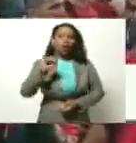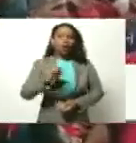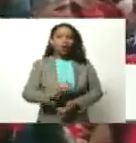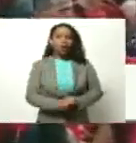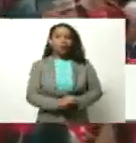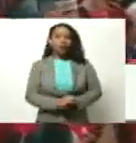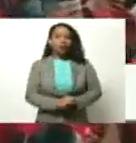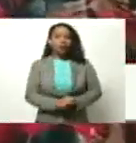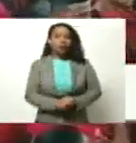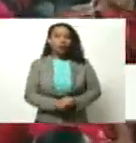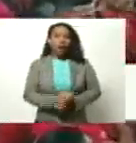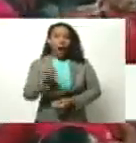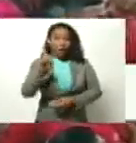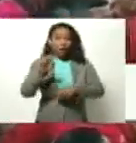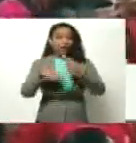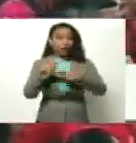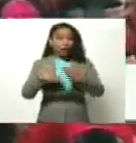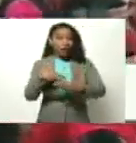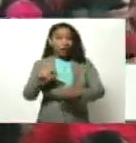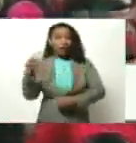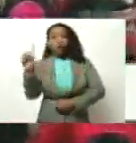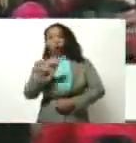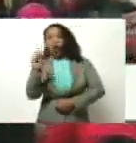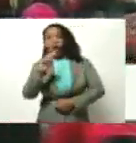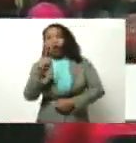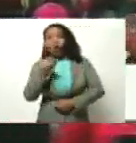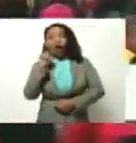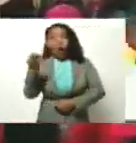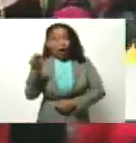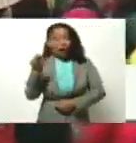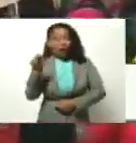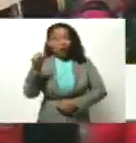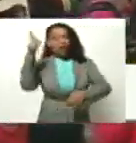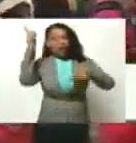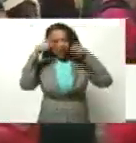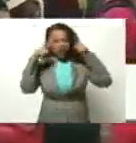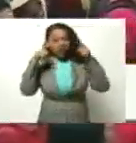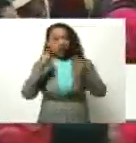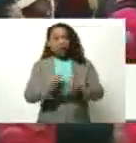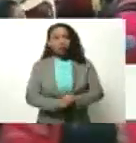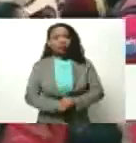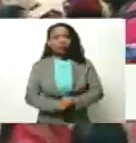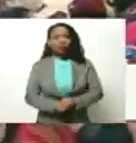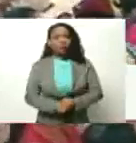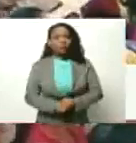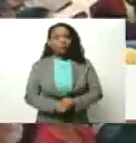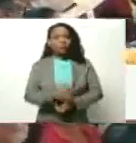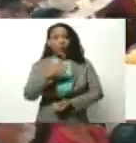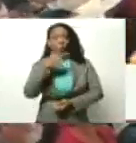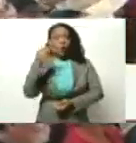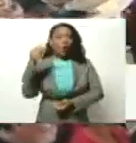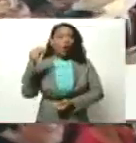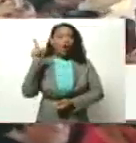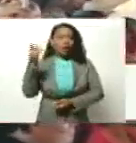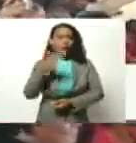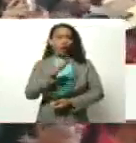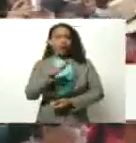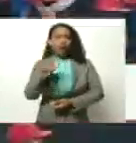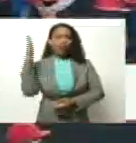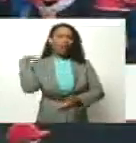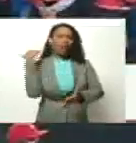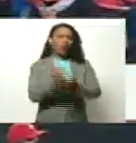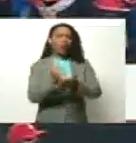eso es ser revolucionario eso es ser chavista eso se parece más a ser